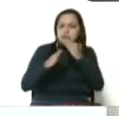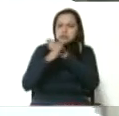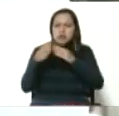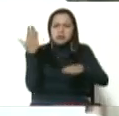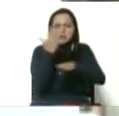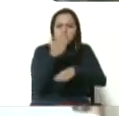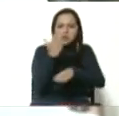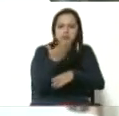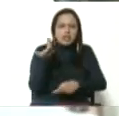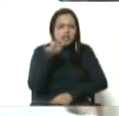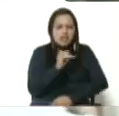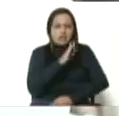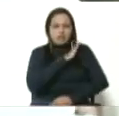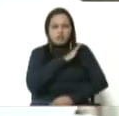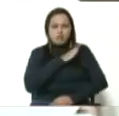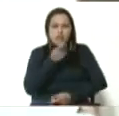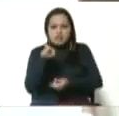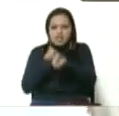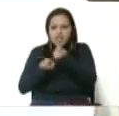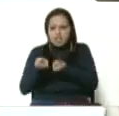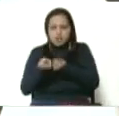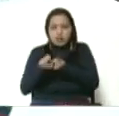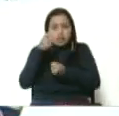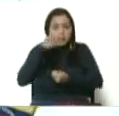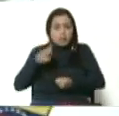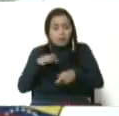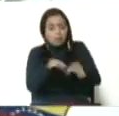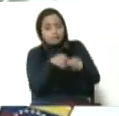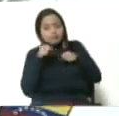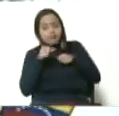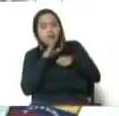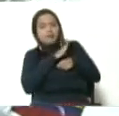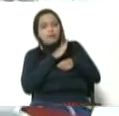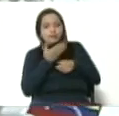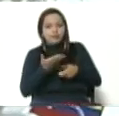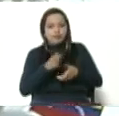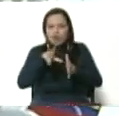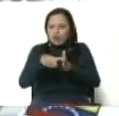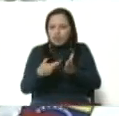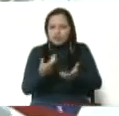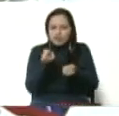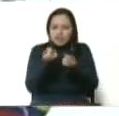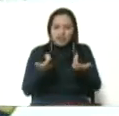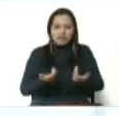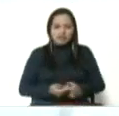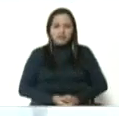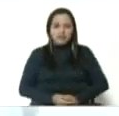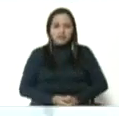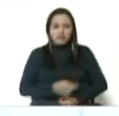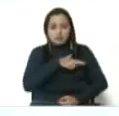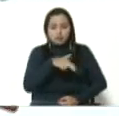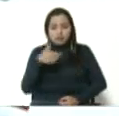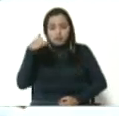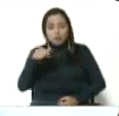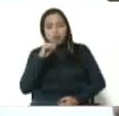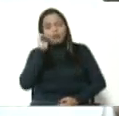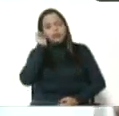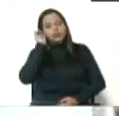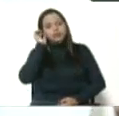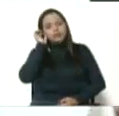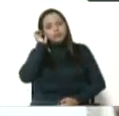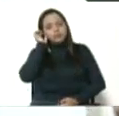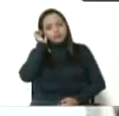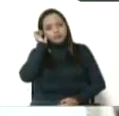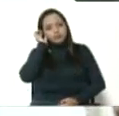los recursos que son del pueblo, de los bienes que son del pueblo bolivariano. Por eso nosotros hoy, en el